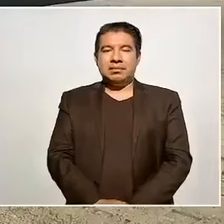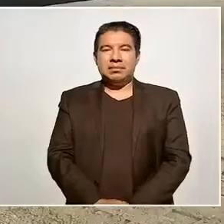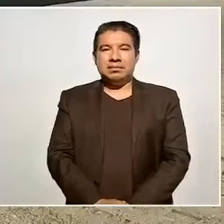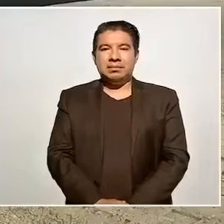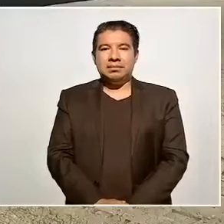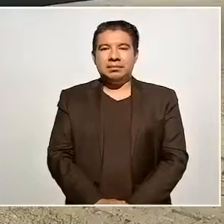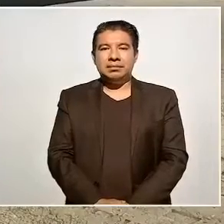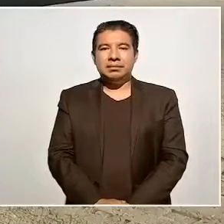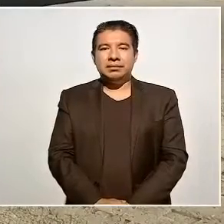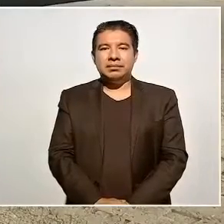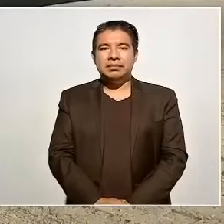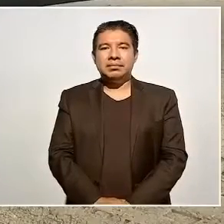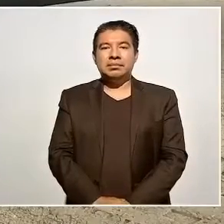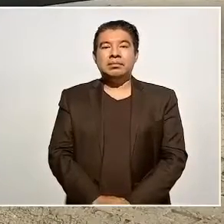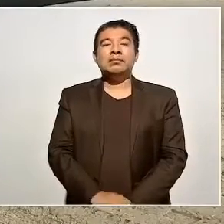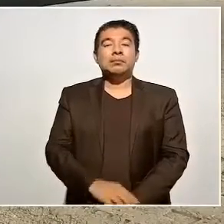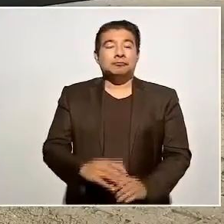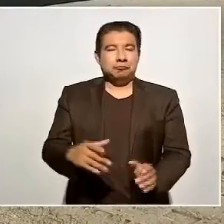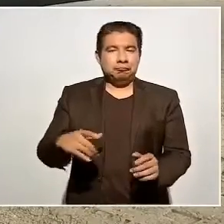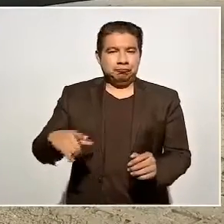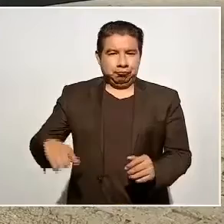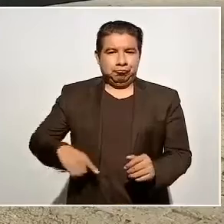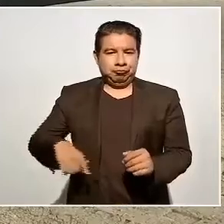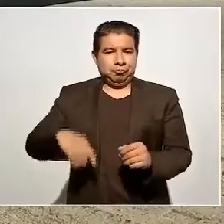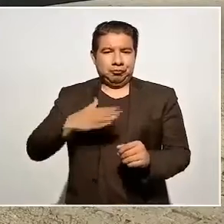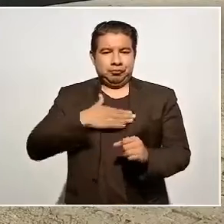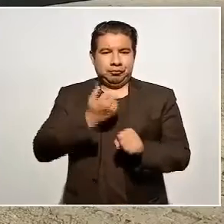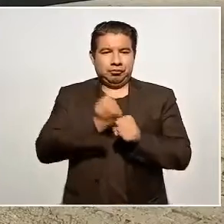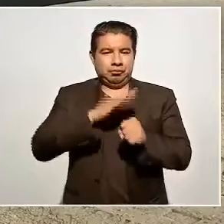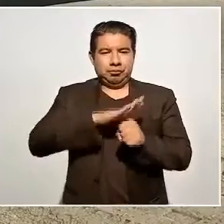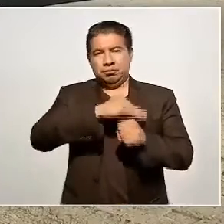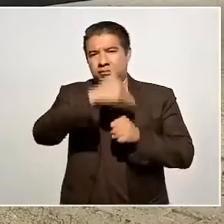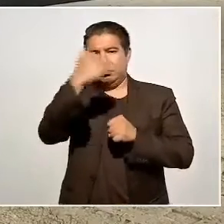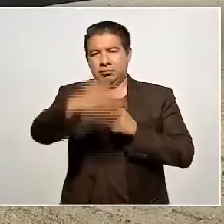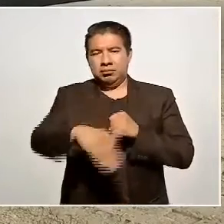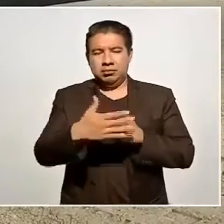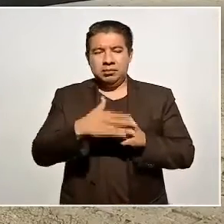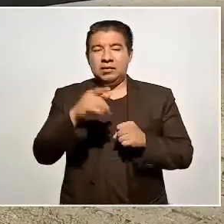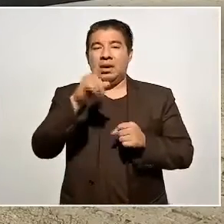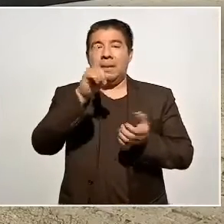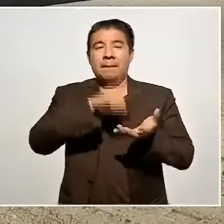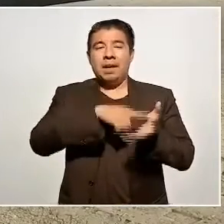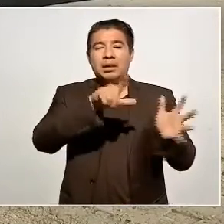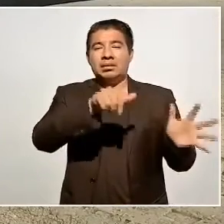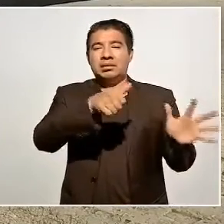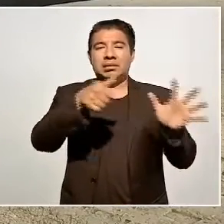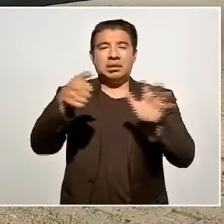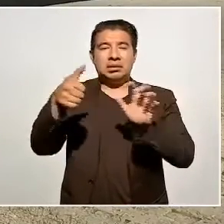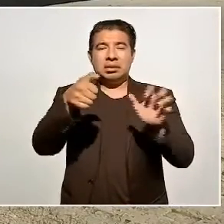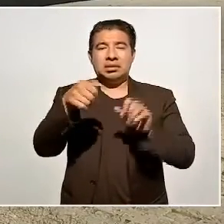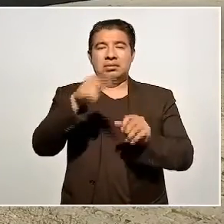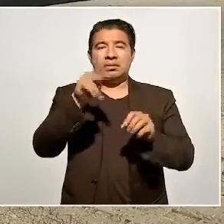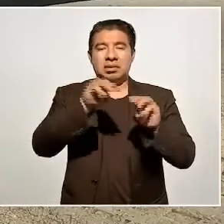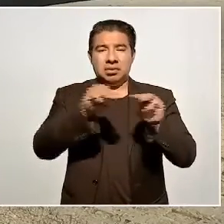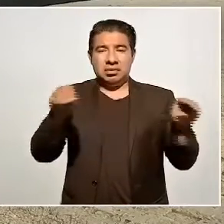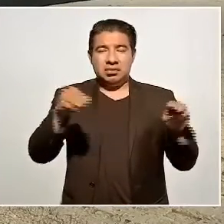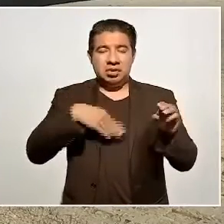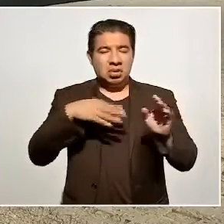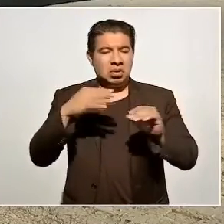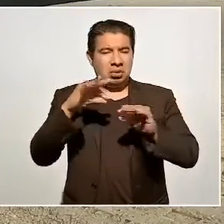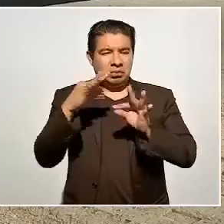Y vamos a terminar el gobierno con cerca de 1.600 kilómetros